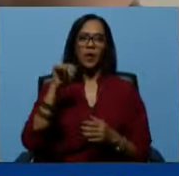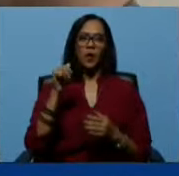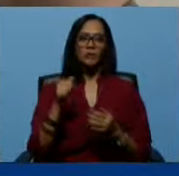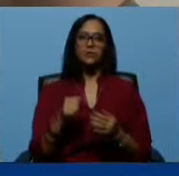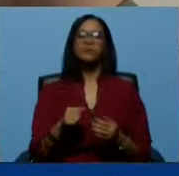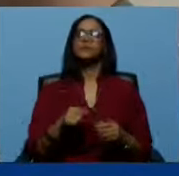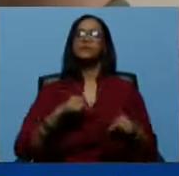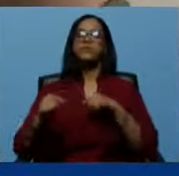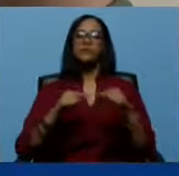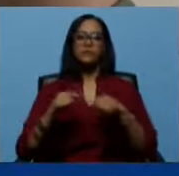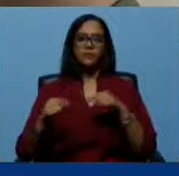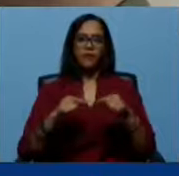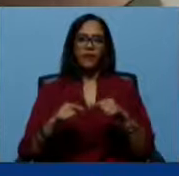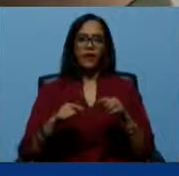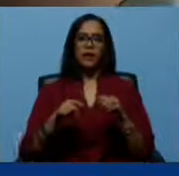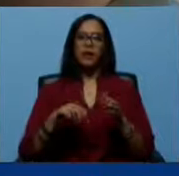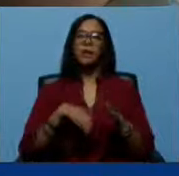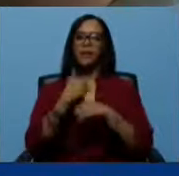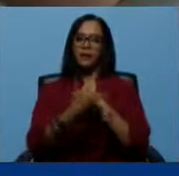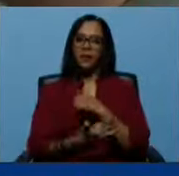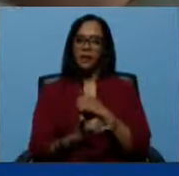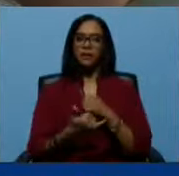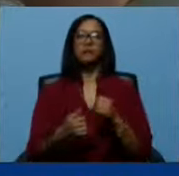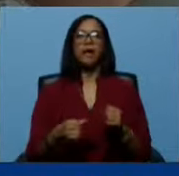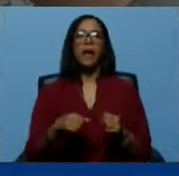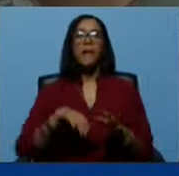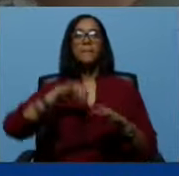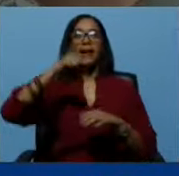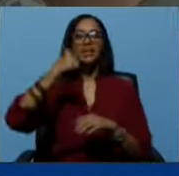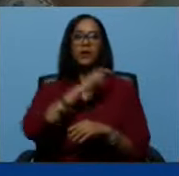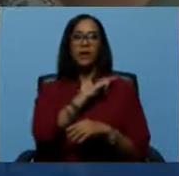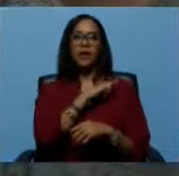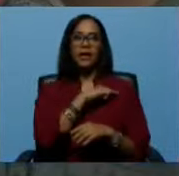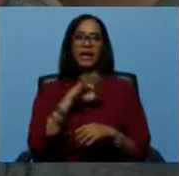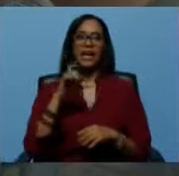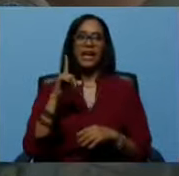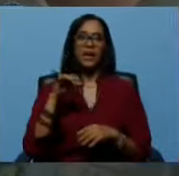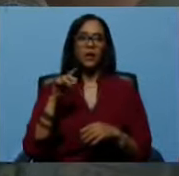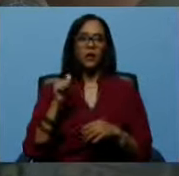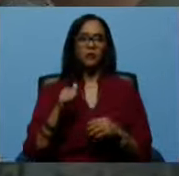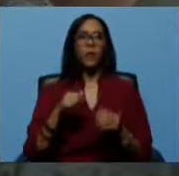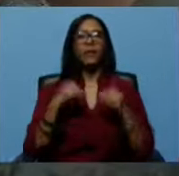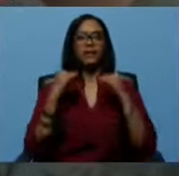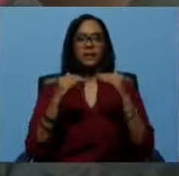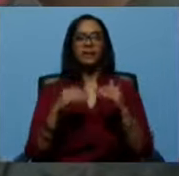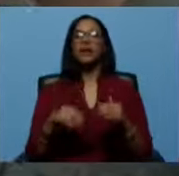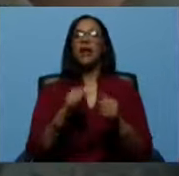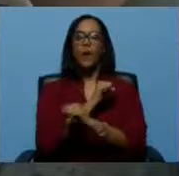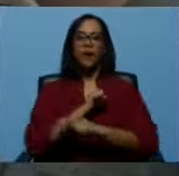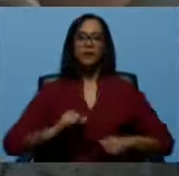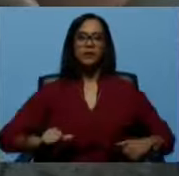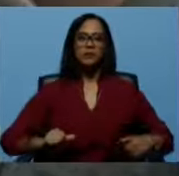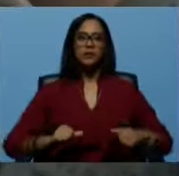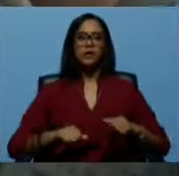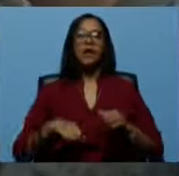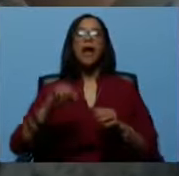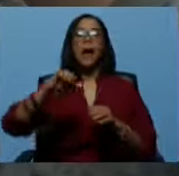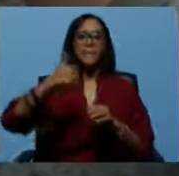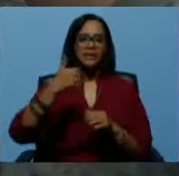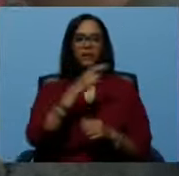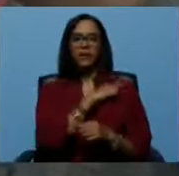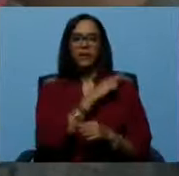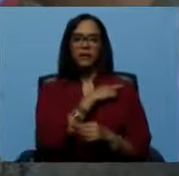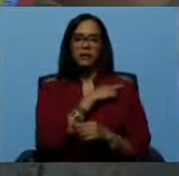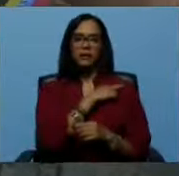estratégico operacional de la Fuerza Armada Nacional Bolivariana, al mayor general Elio Ramón Estrada Paredes, comandante general de la Guardia Nacional Bolivariana, al mayor general